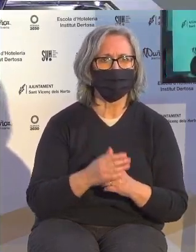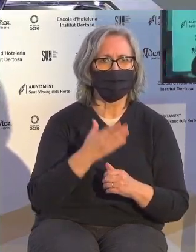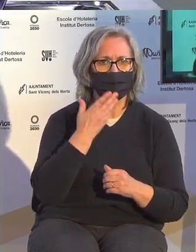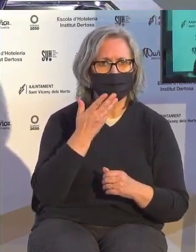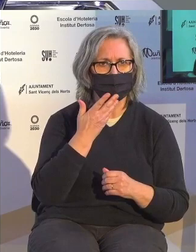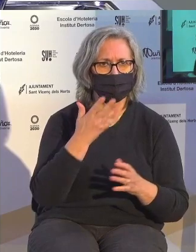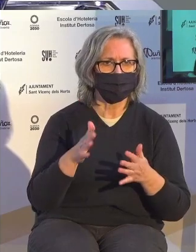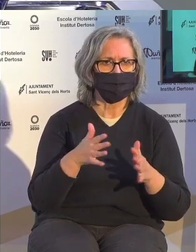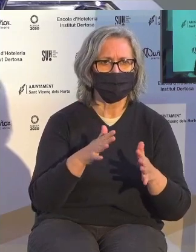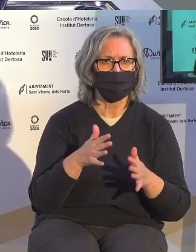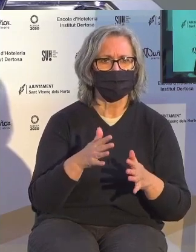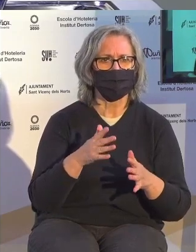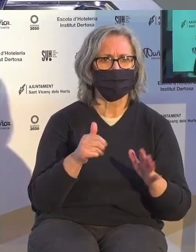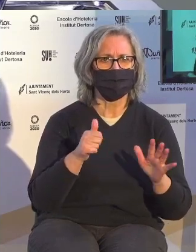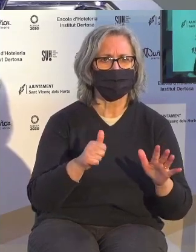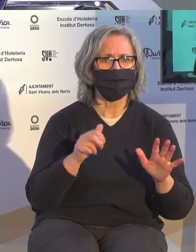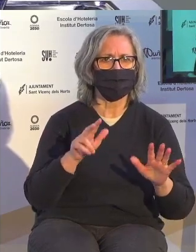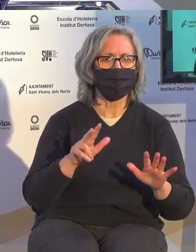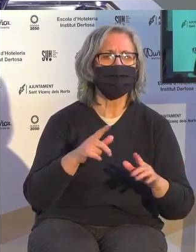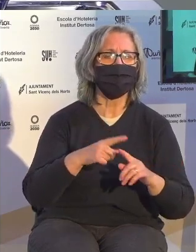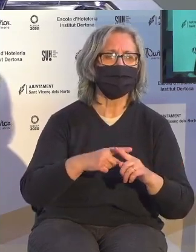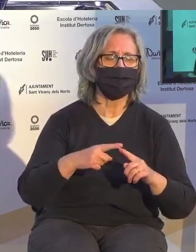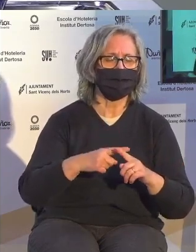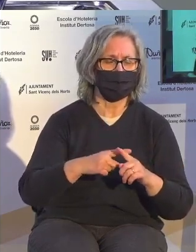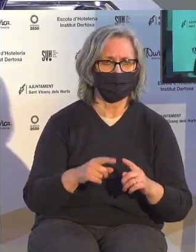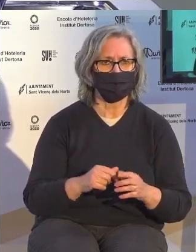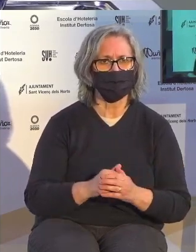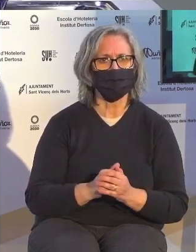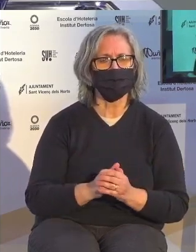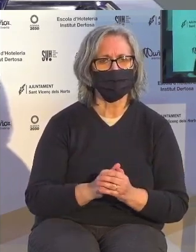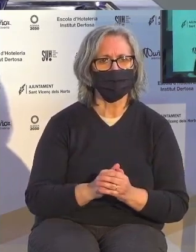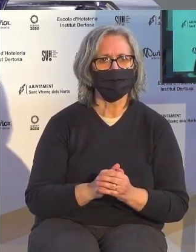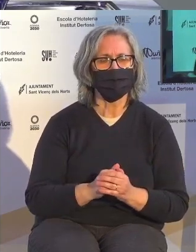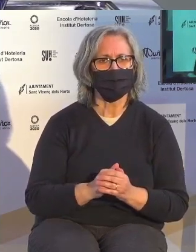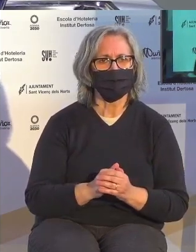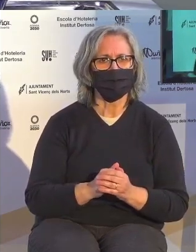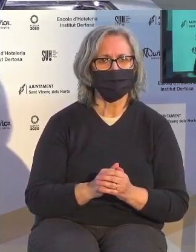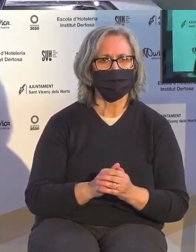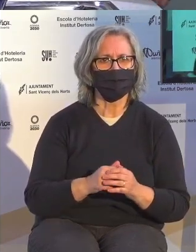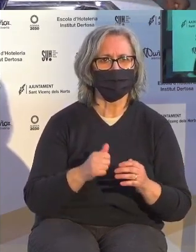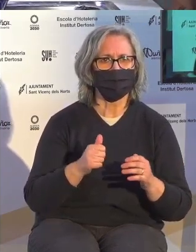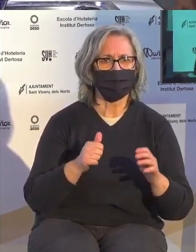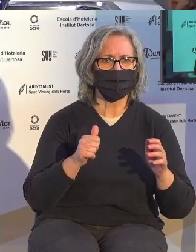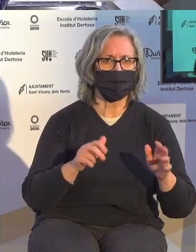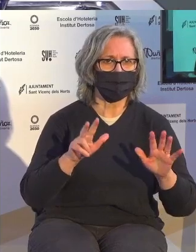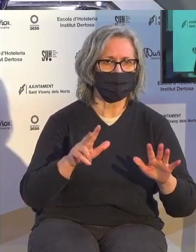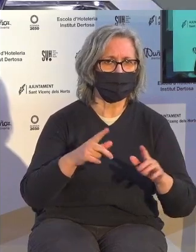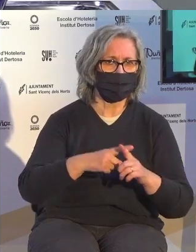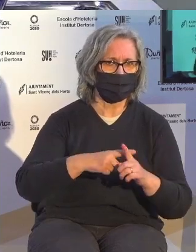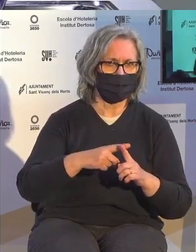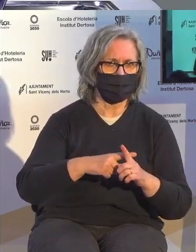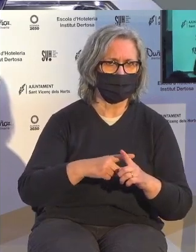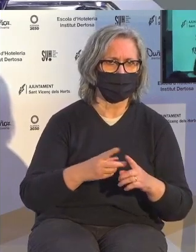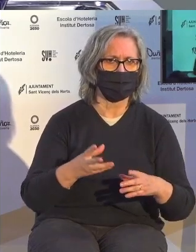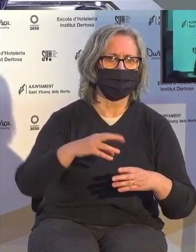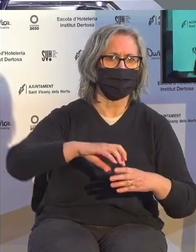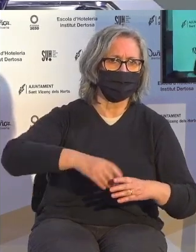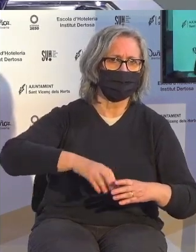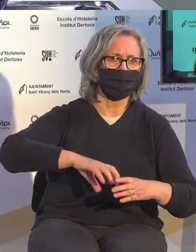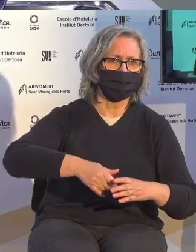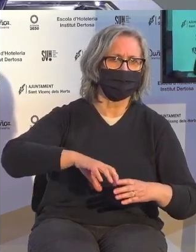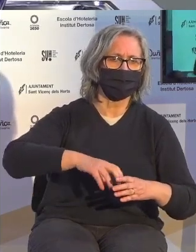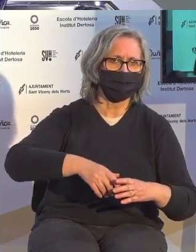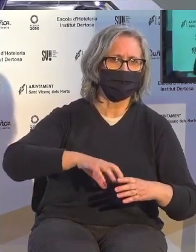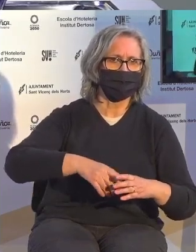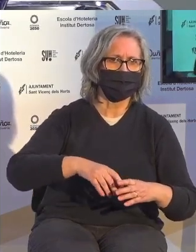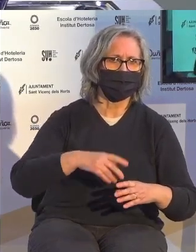con estos 68 grados pone a batir detalló esto es lo mejor merengue creo